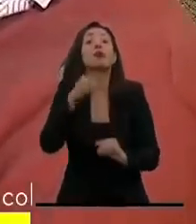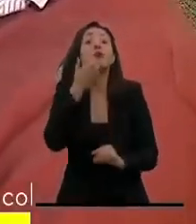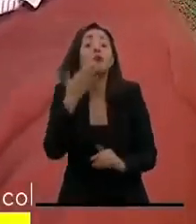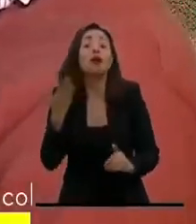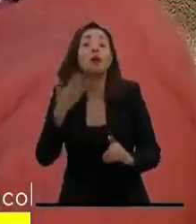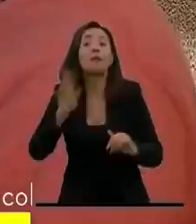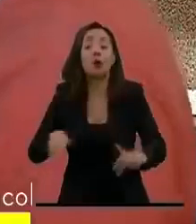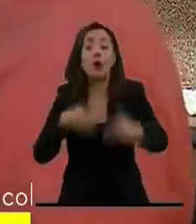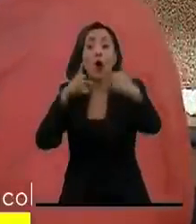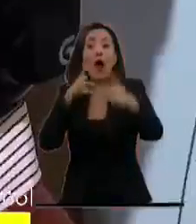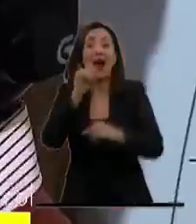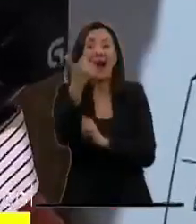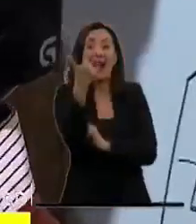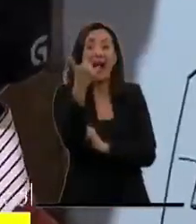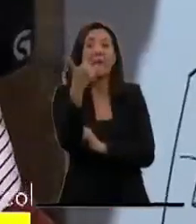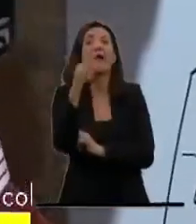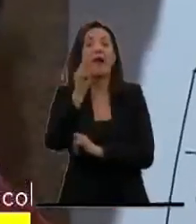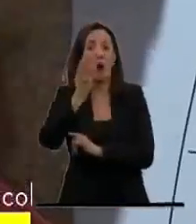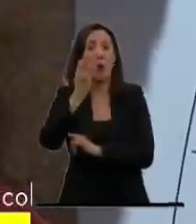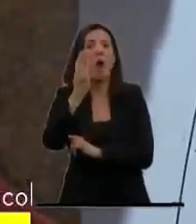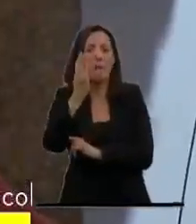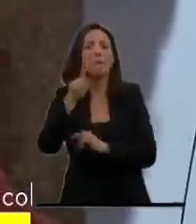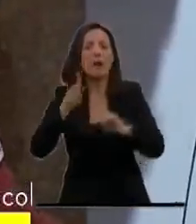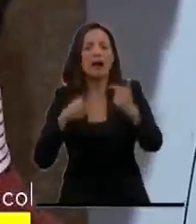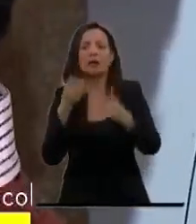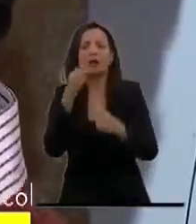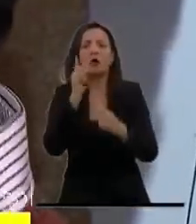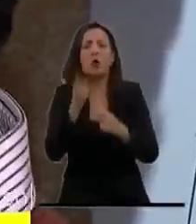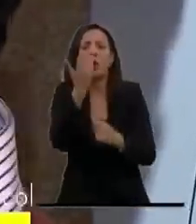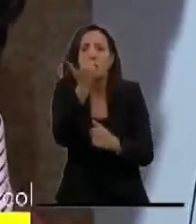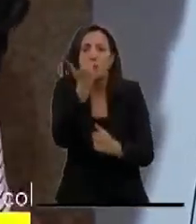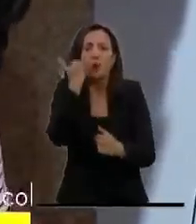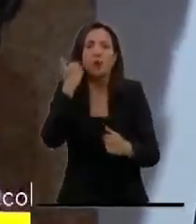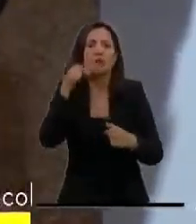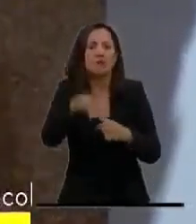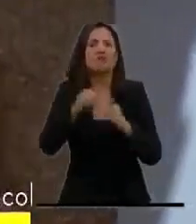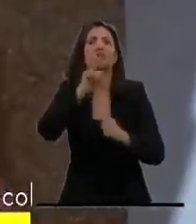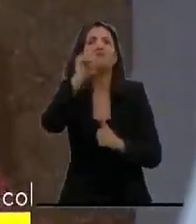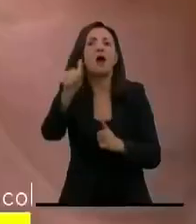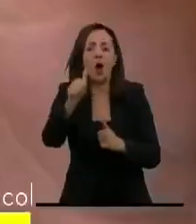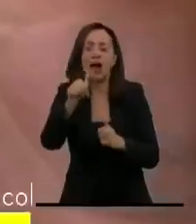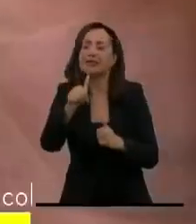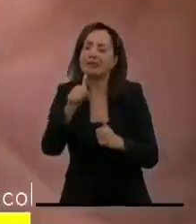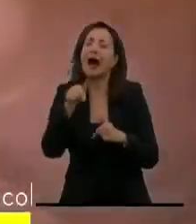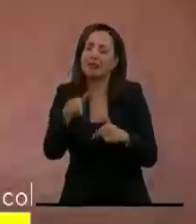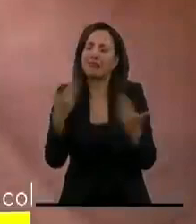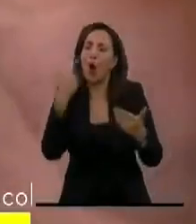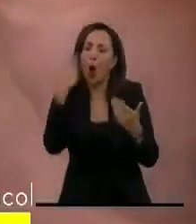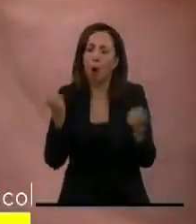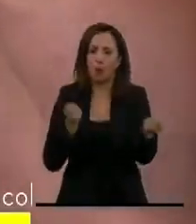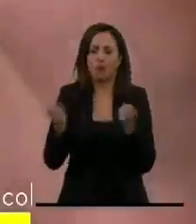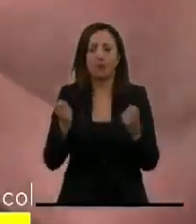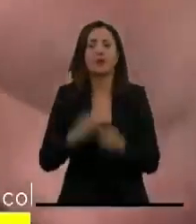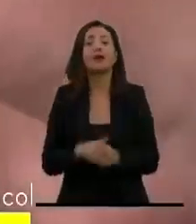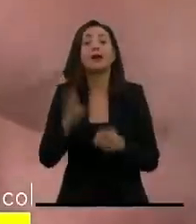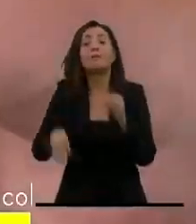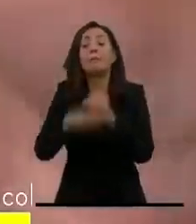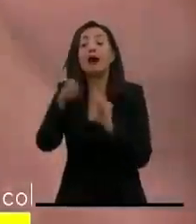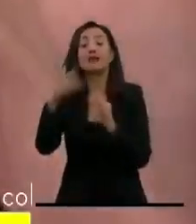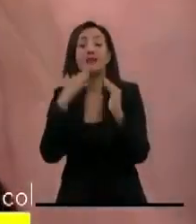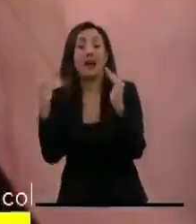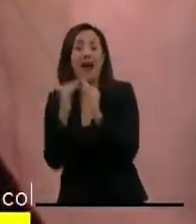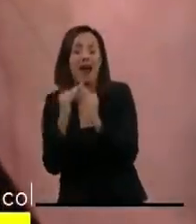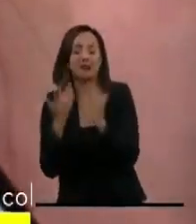va a consumir un ancho de banda por la transmisión del video. Si en su casa cuenta con varios dispositivos como celulares, tabletas, computadores y Smart